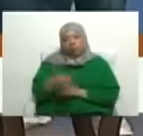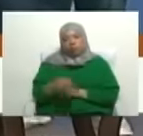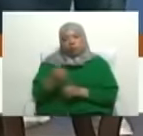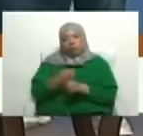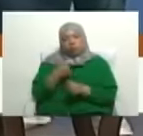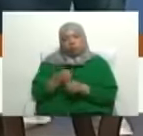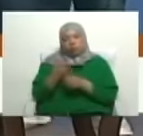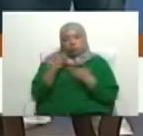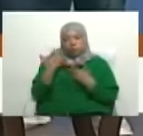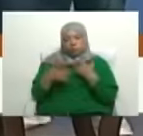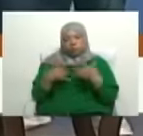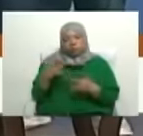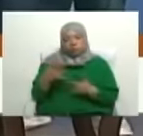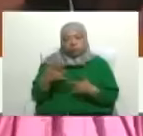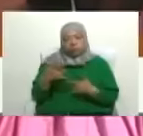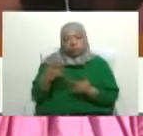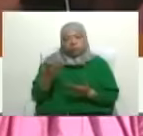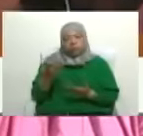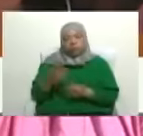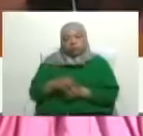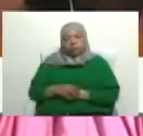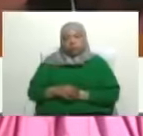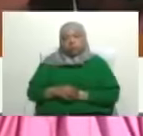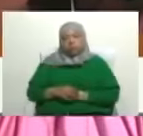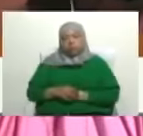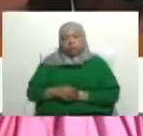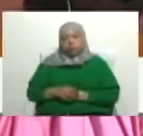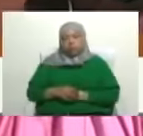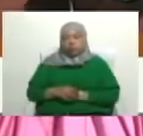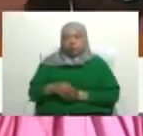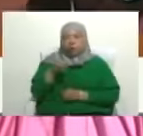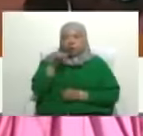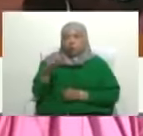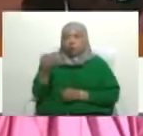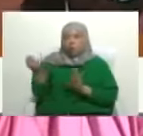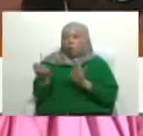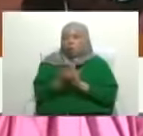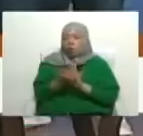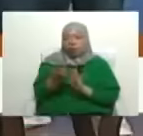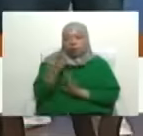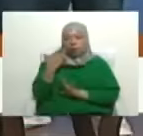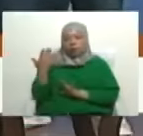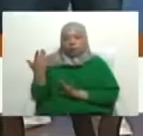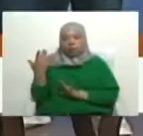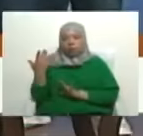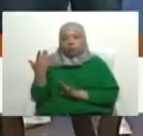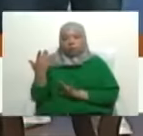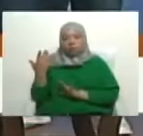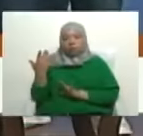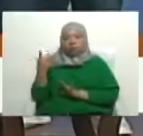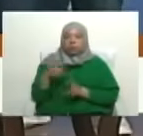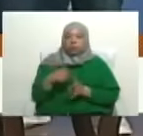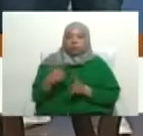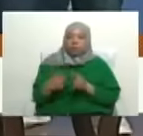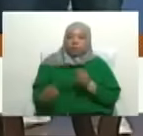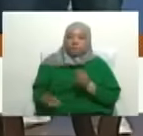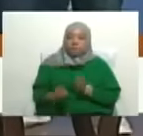no. Es una agencia de conspiración, de homicidio, de golpe de Estado. Entonces en